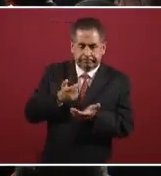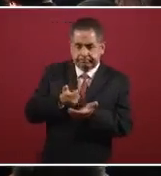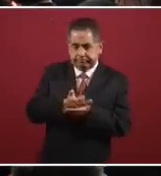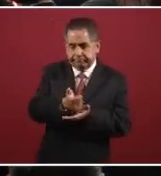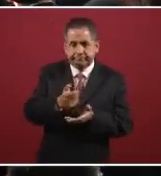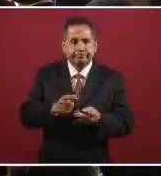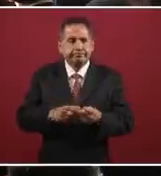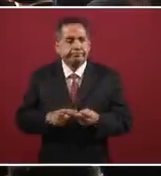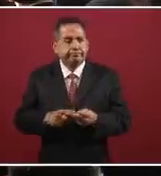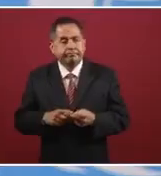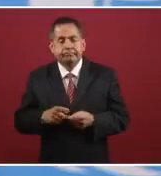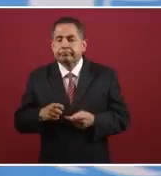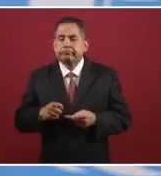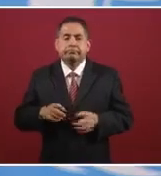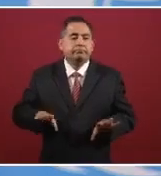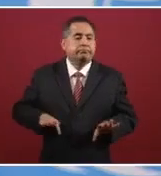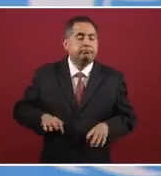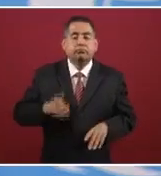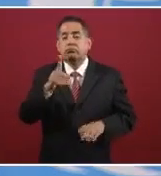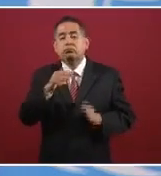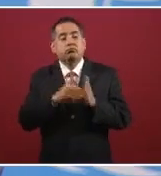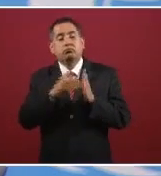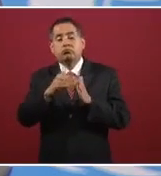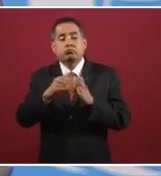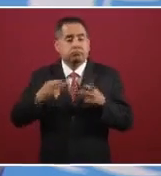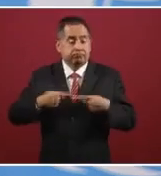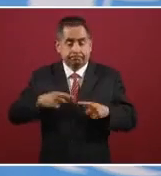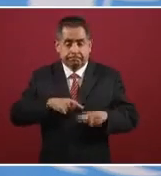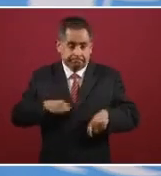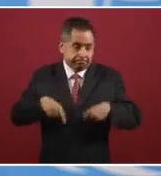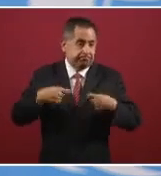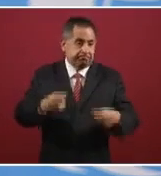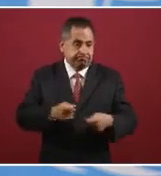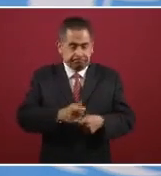es en beneficio de 1,000,000 de